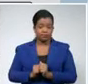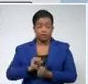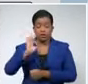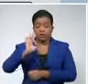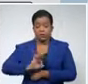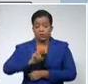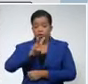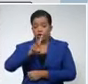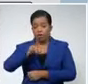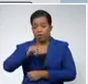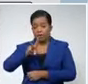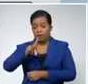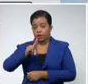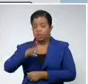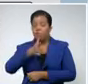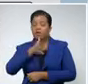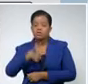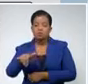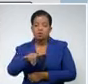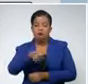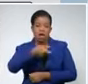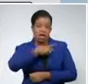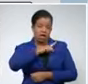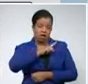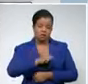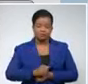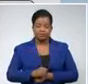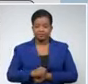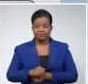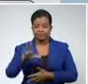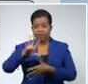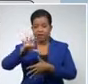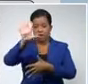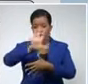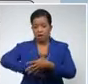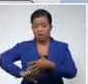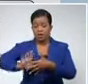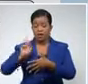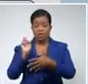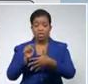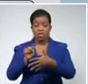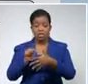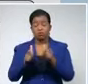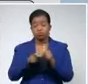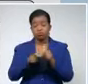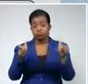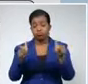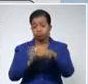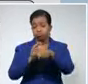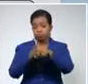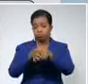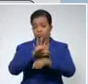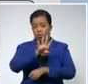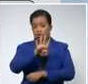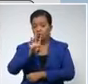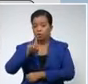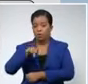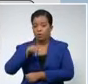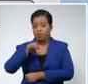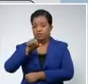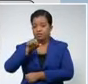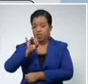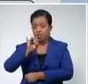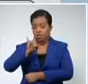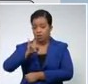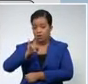2,21%, similar a la del día de ayer. Las Américas, epicentro de la pandemia, aportando el 44,79% de todos